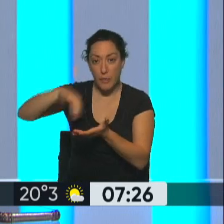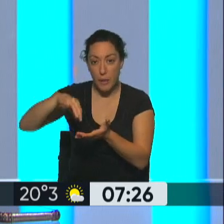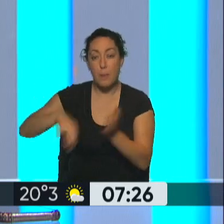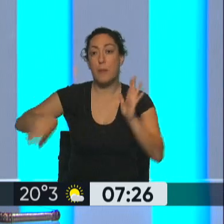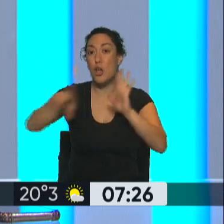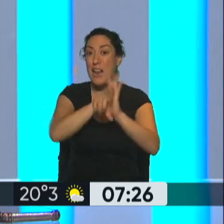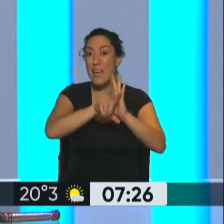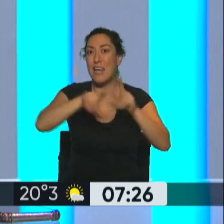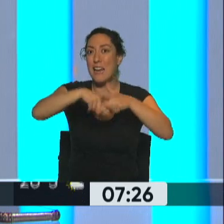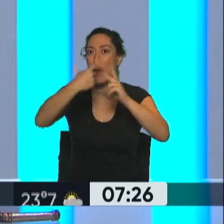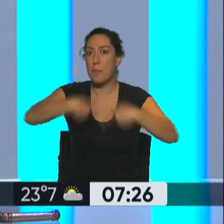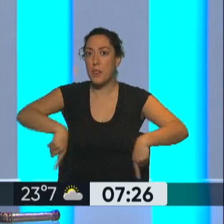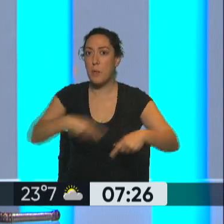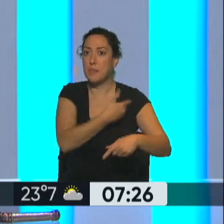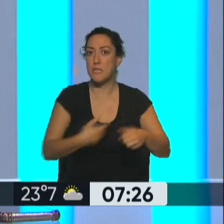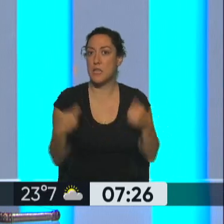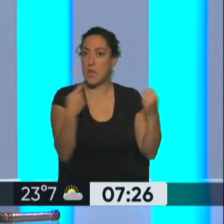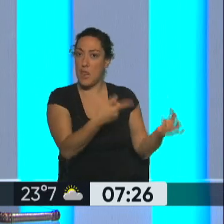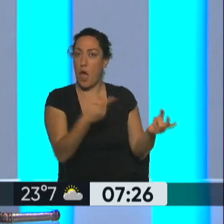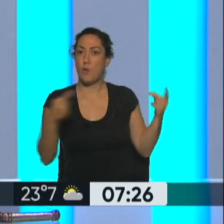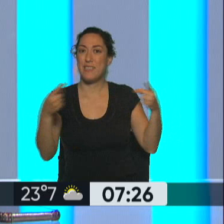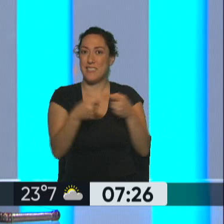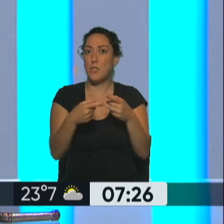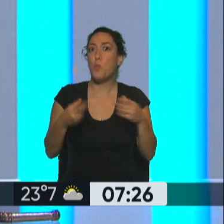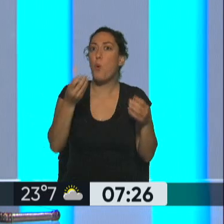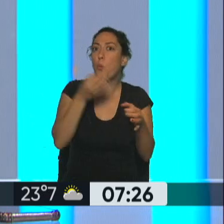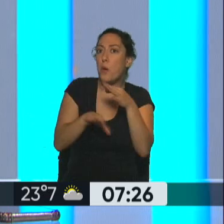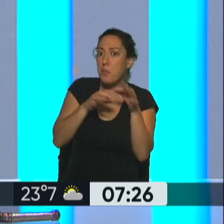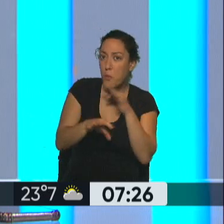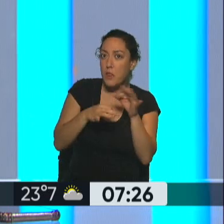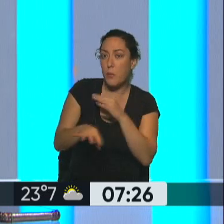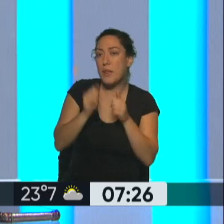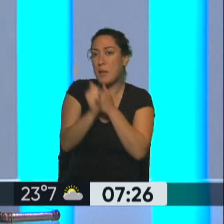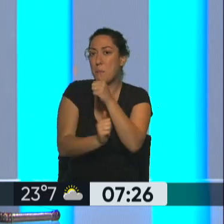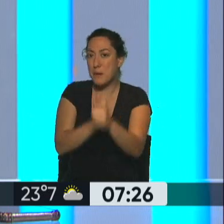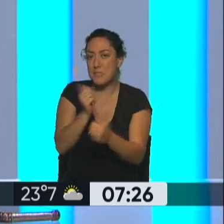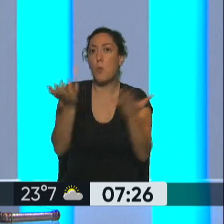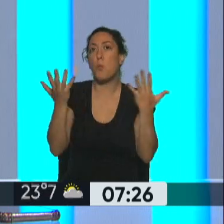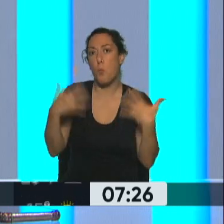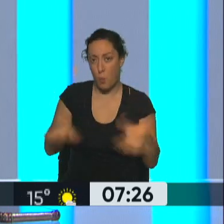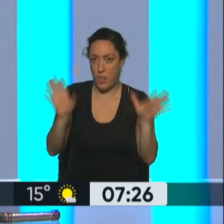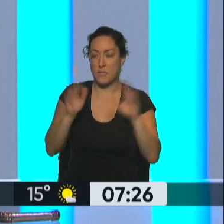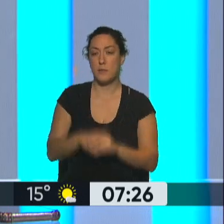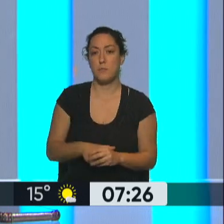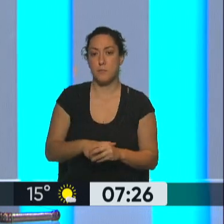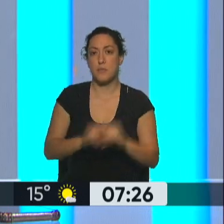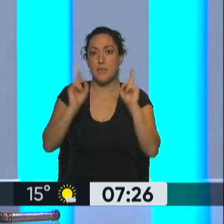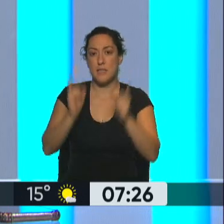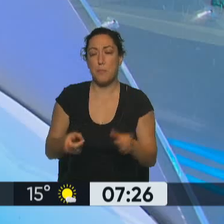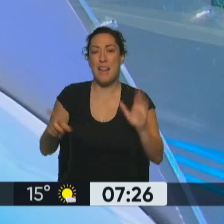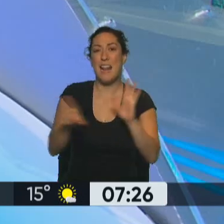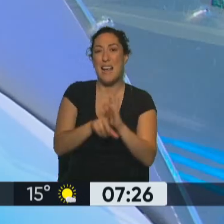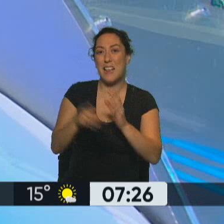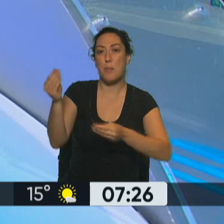las herramientas al presidente de la Nación para avanzar con esas iniciativas. Está el proyecto de ley de presupuesto